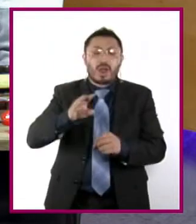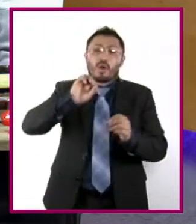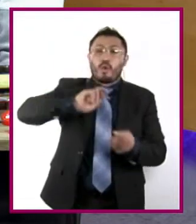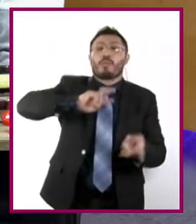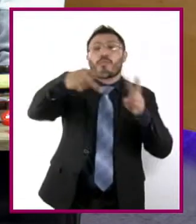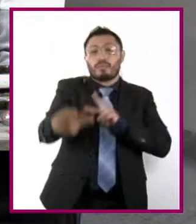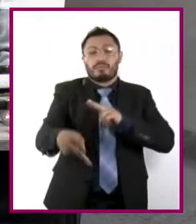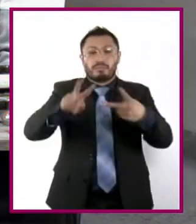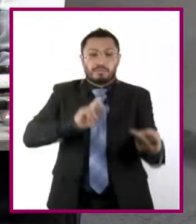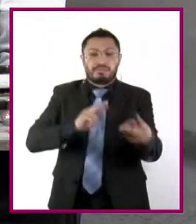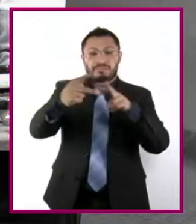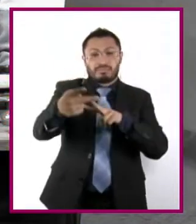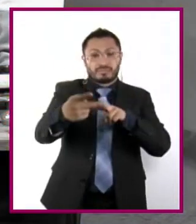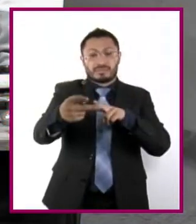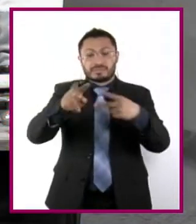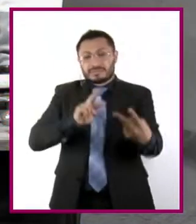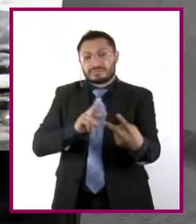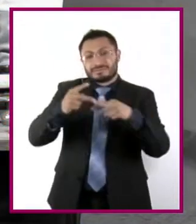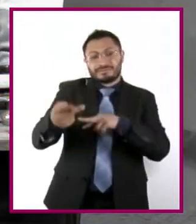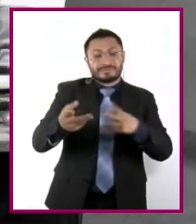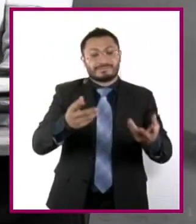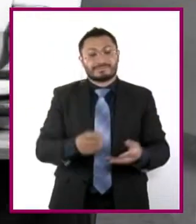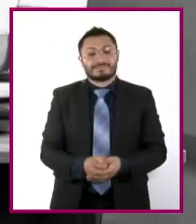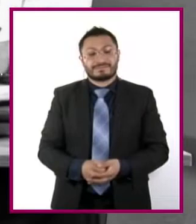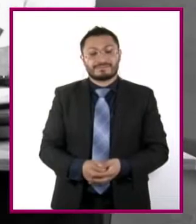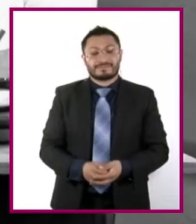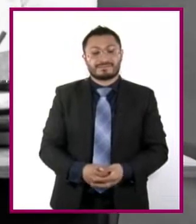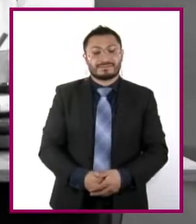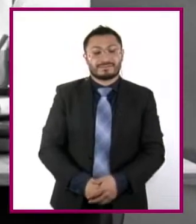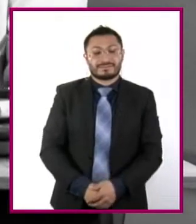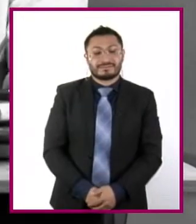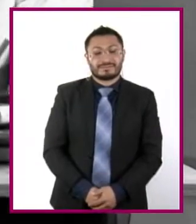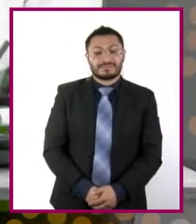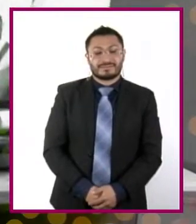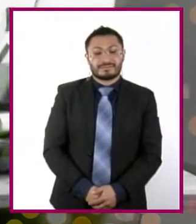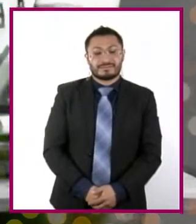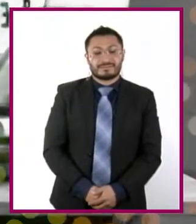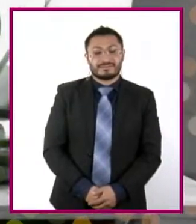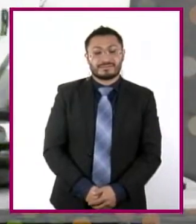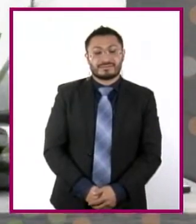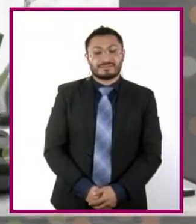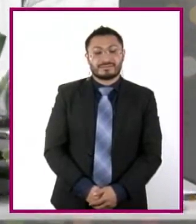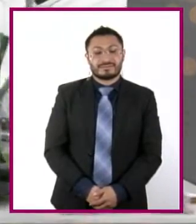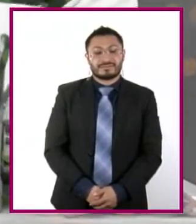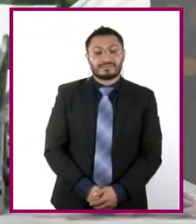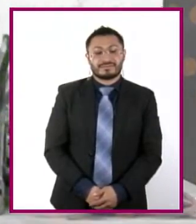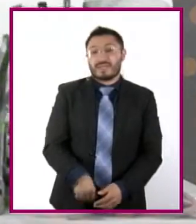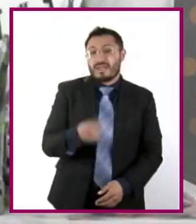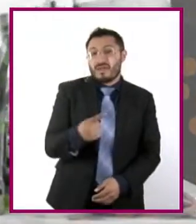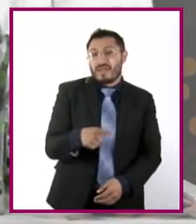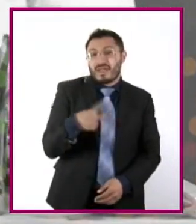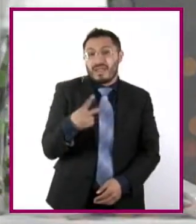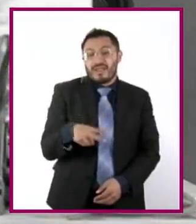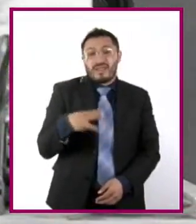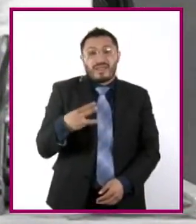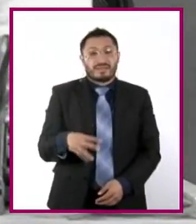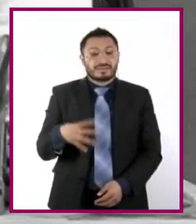que la una... Que la otra era que la otra. Que la una. Que la una. Que la una, que las dos, que las tres, que las